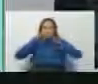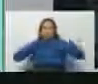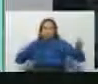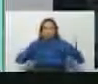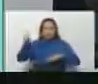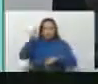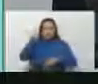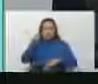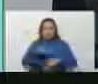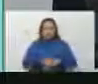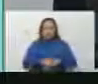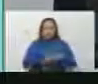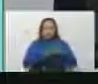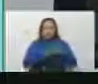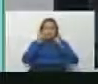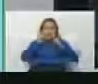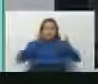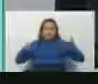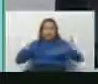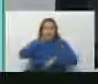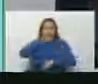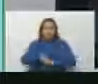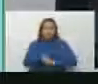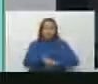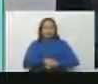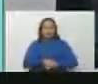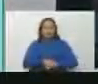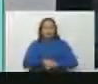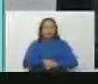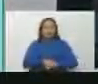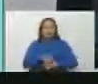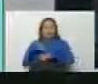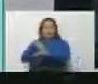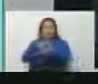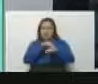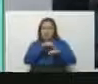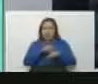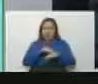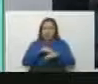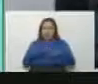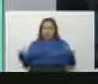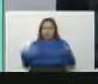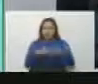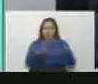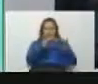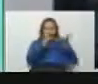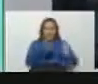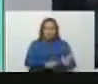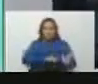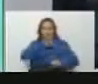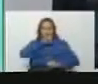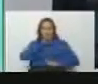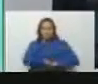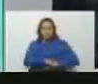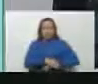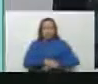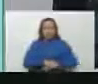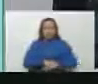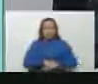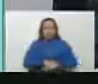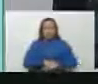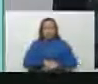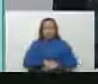docente en enseñanza de la historia. Hay el llamado de un Congreso Estudiantil de Historia,